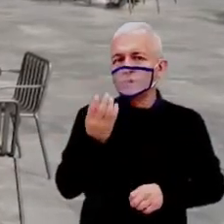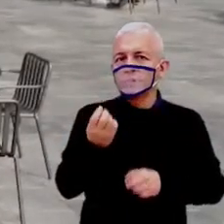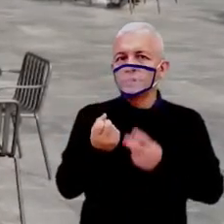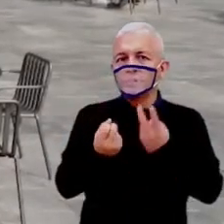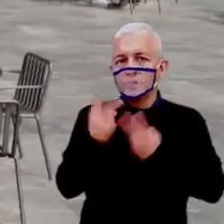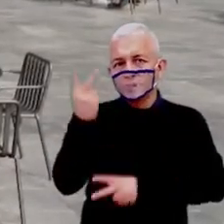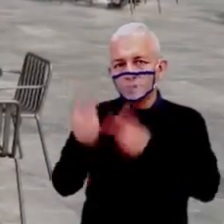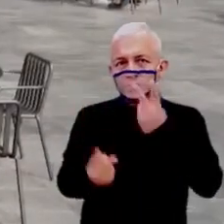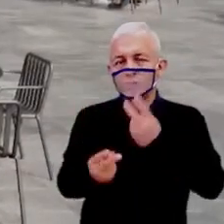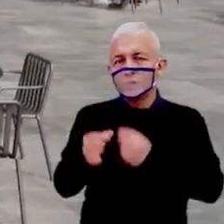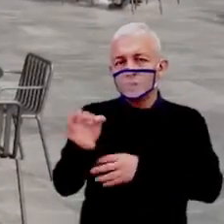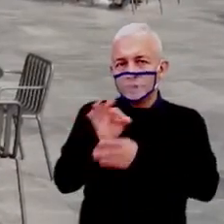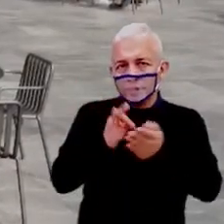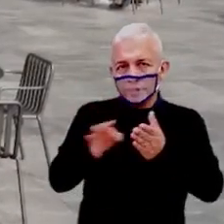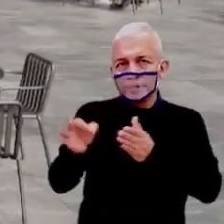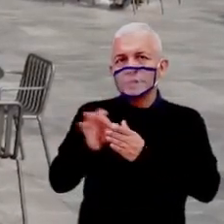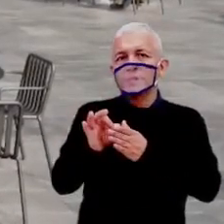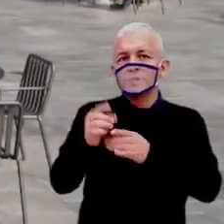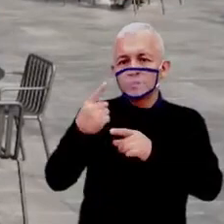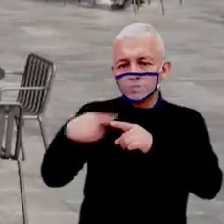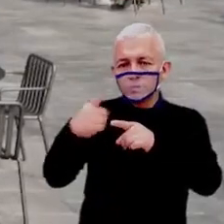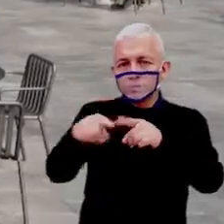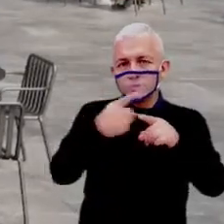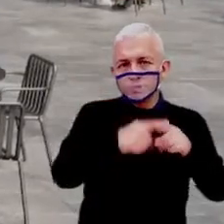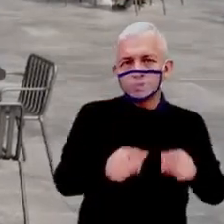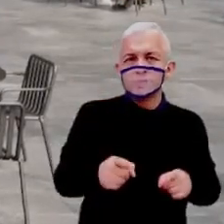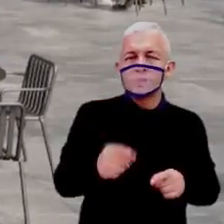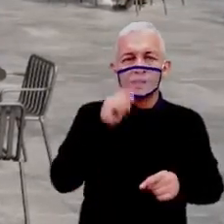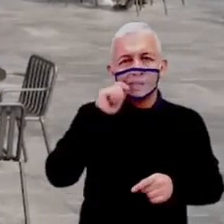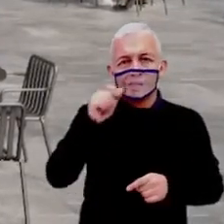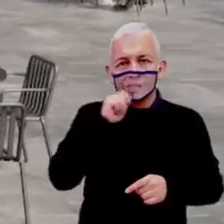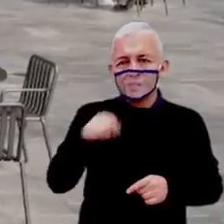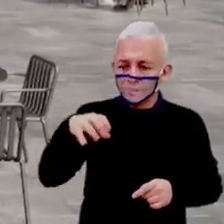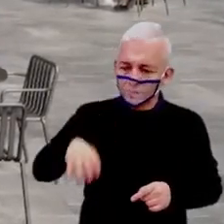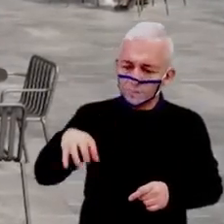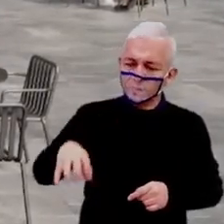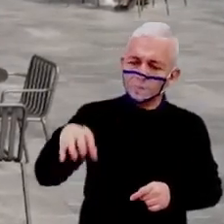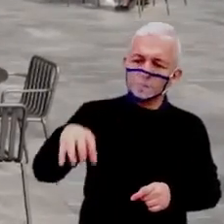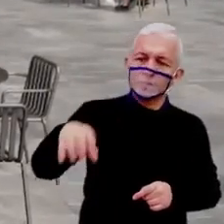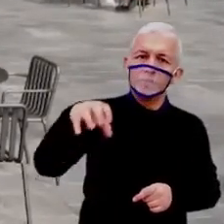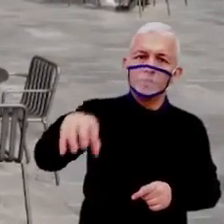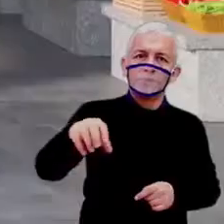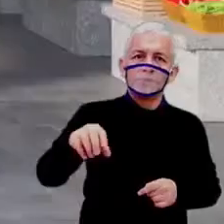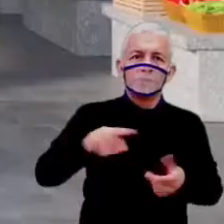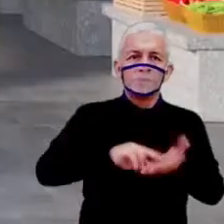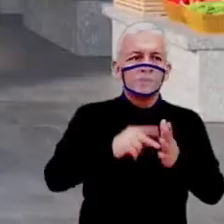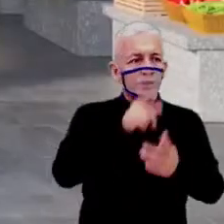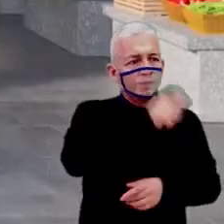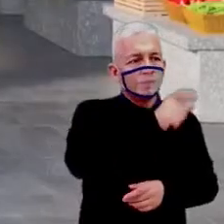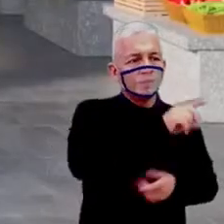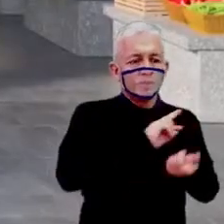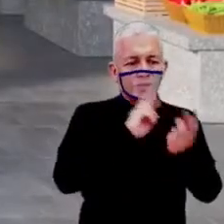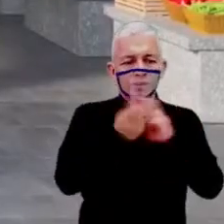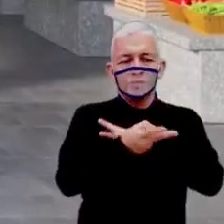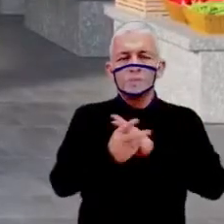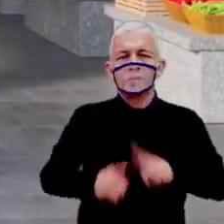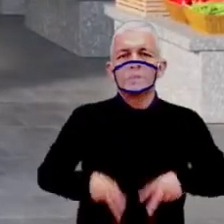verduras, granos, abarrotes y productos cárnicos. Alcalde, transformaremos vidas bajo su